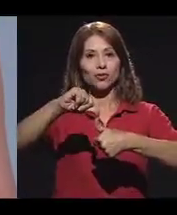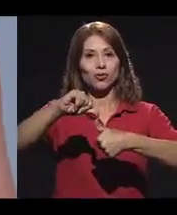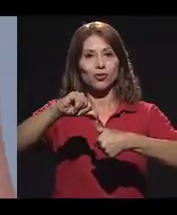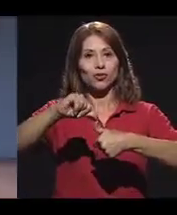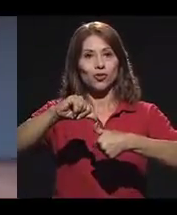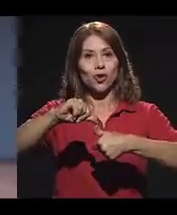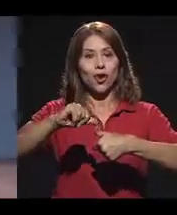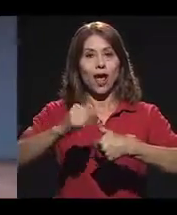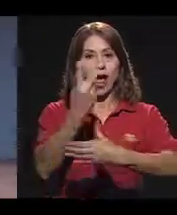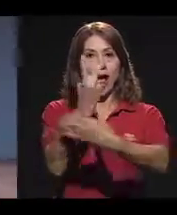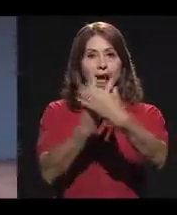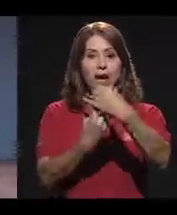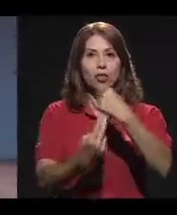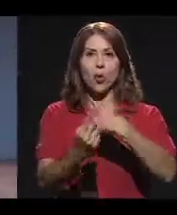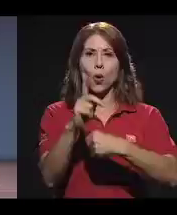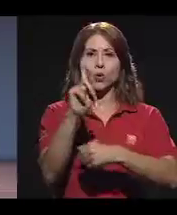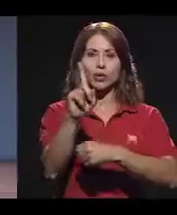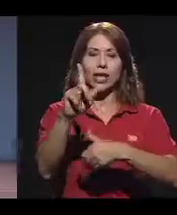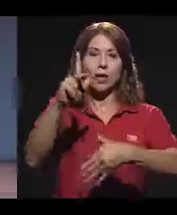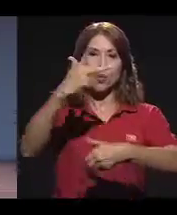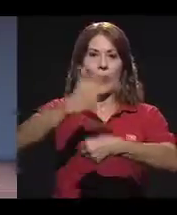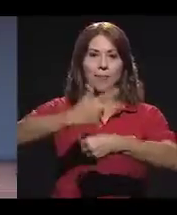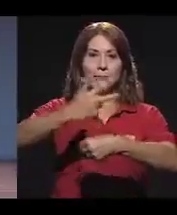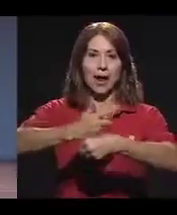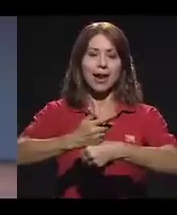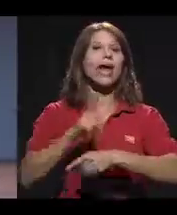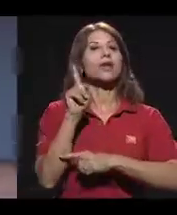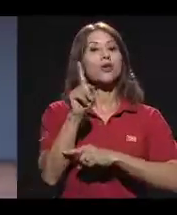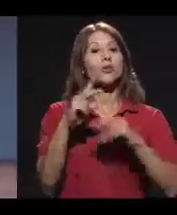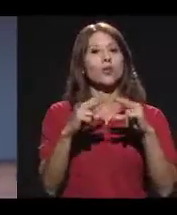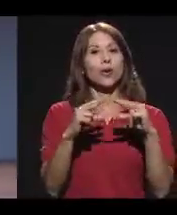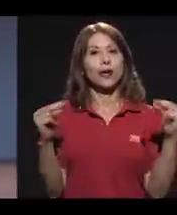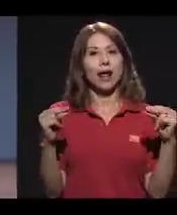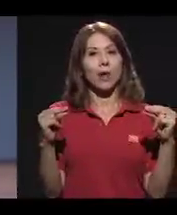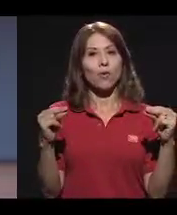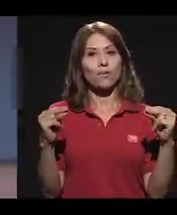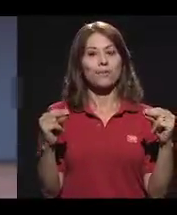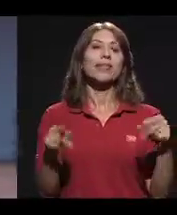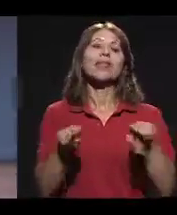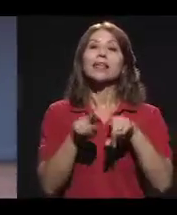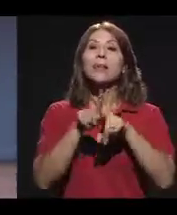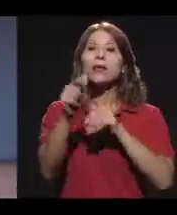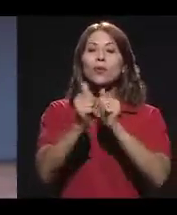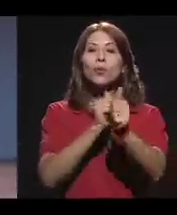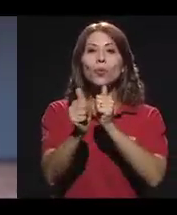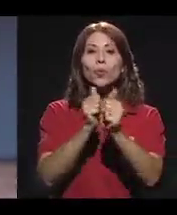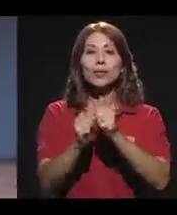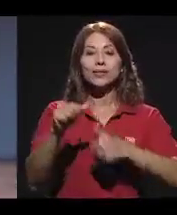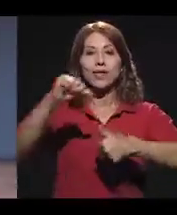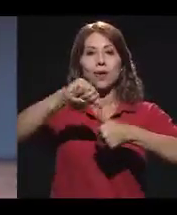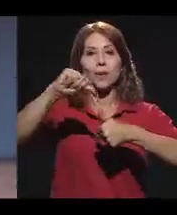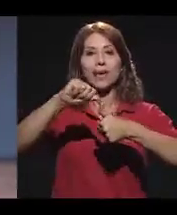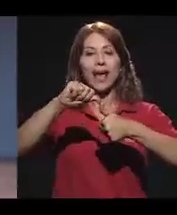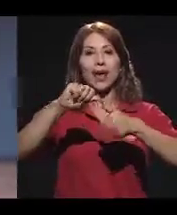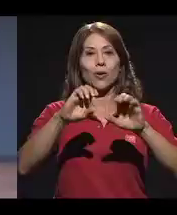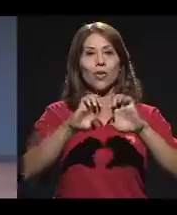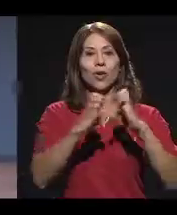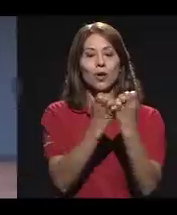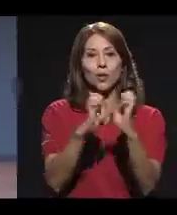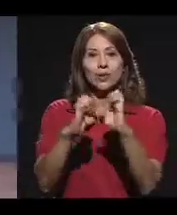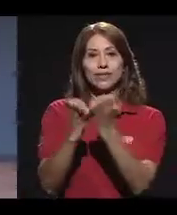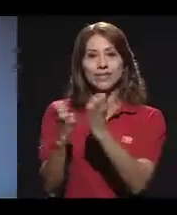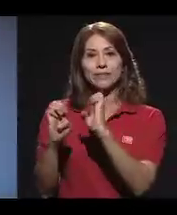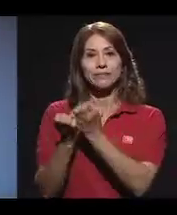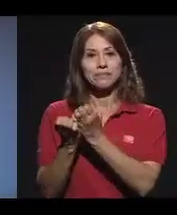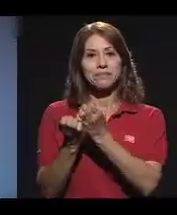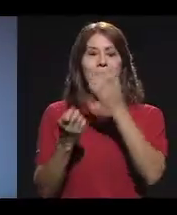los dos en Guatemala y uno en Nicaragua, y un centroamericano de clubes. Nos